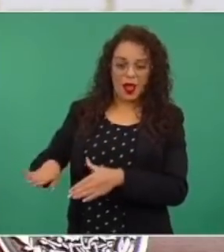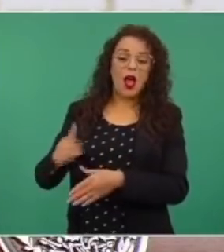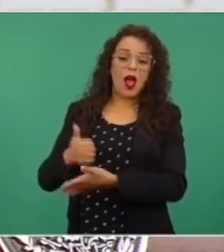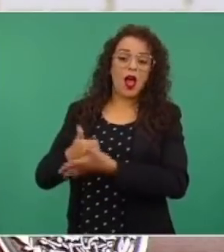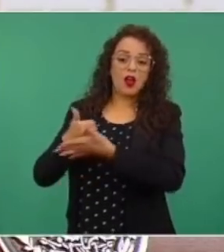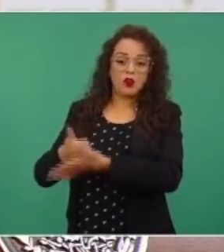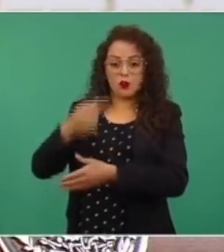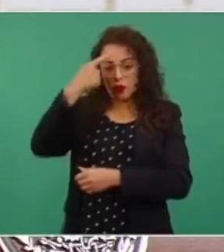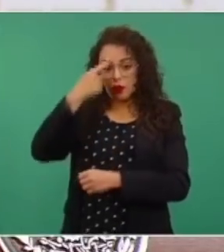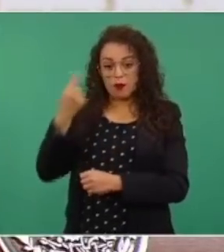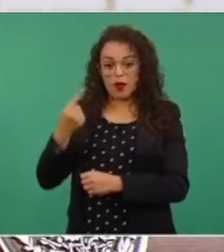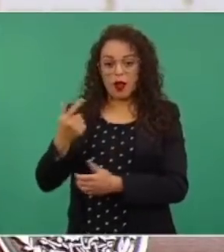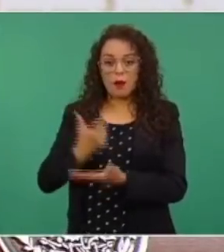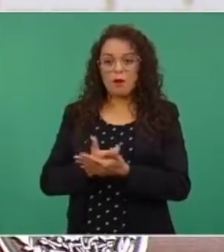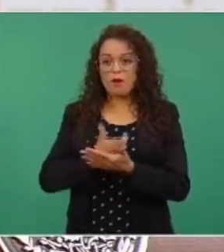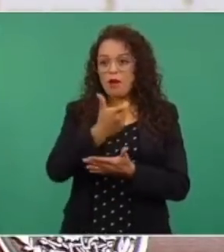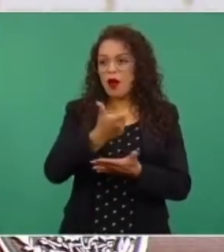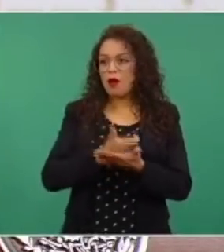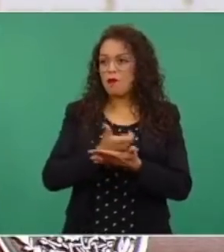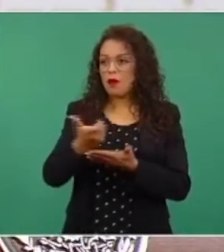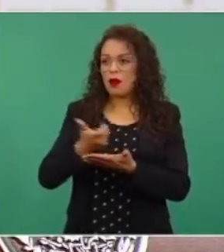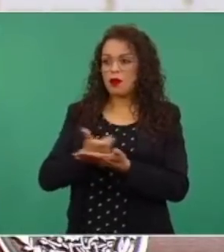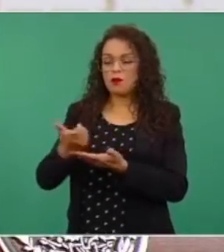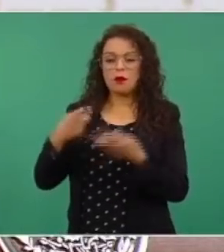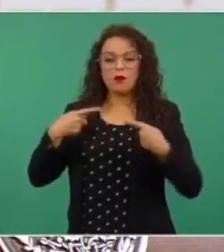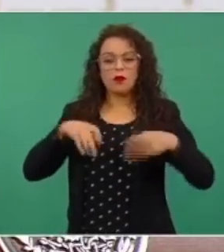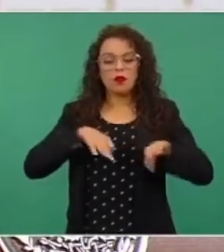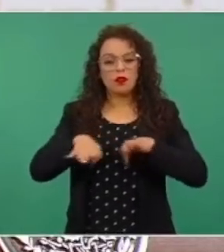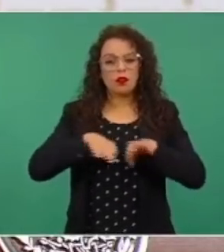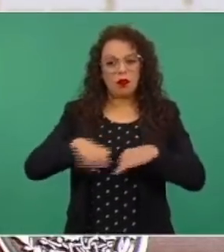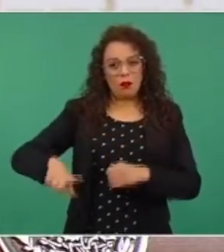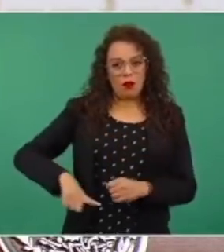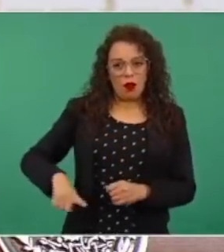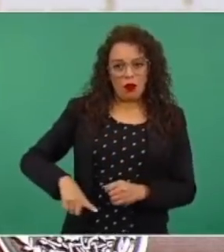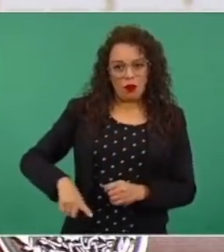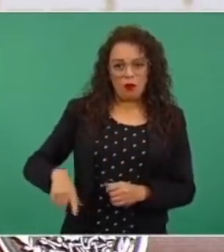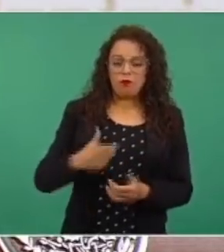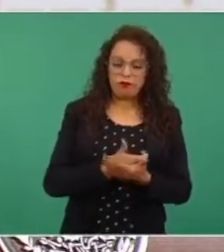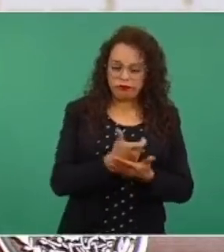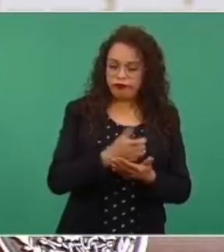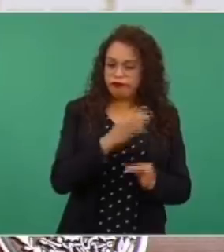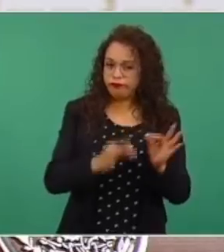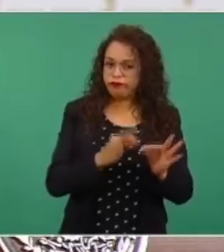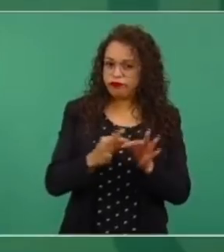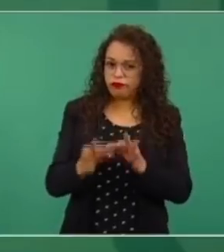se pagaran las nóminas de los trabajadores